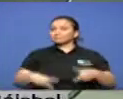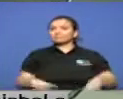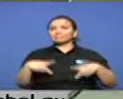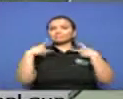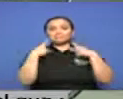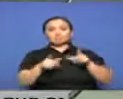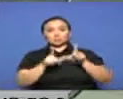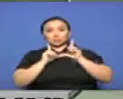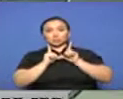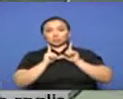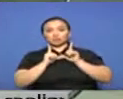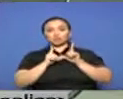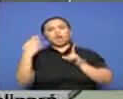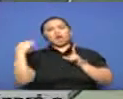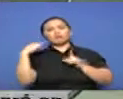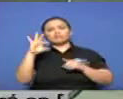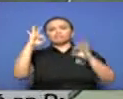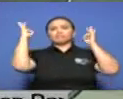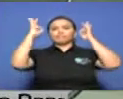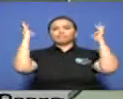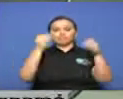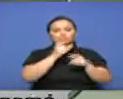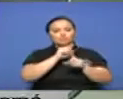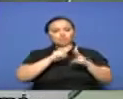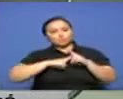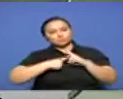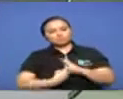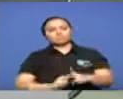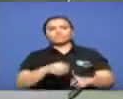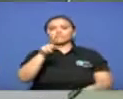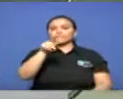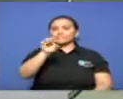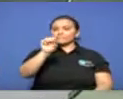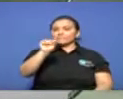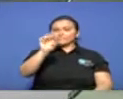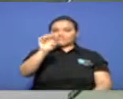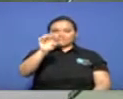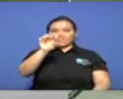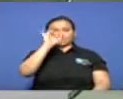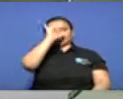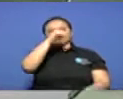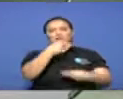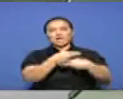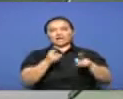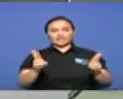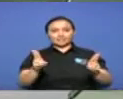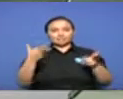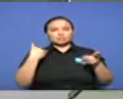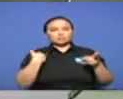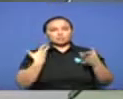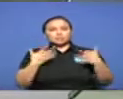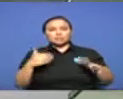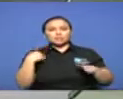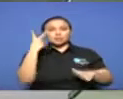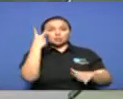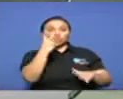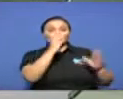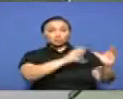en pasado febrero inauguramos el centro de formación empecé en provincia de herrera que ya cuenta con dos centros de formación